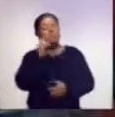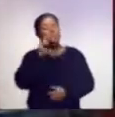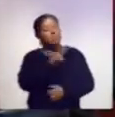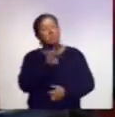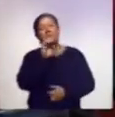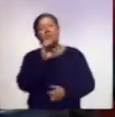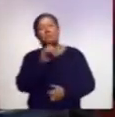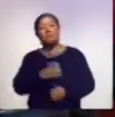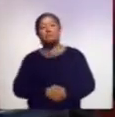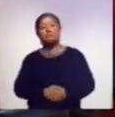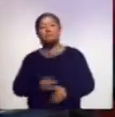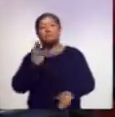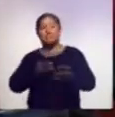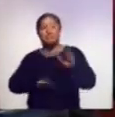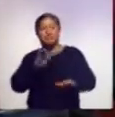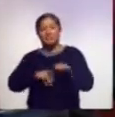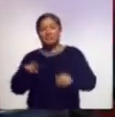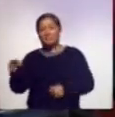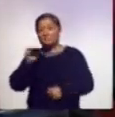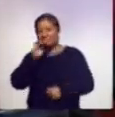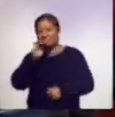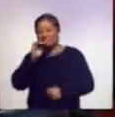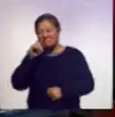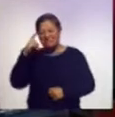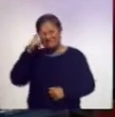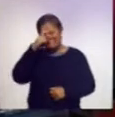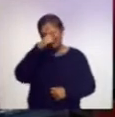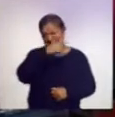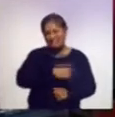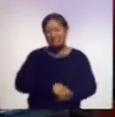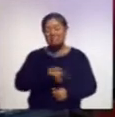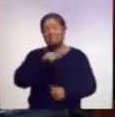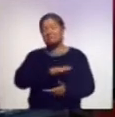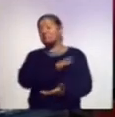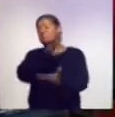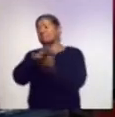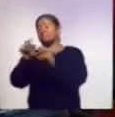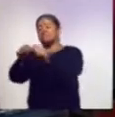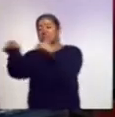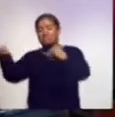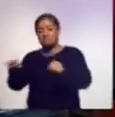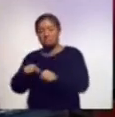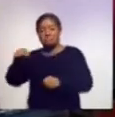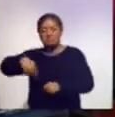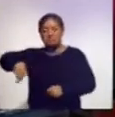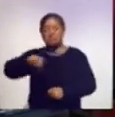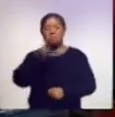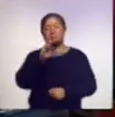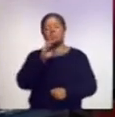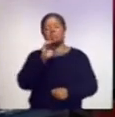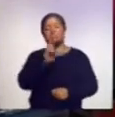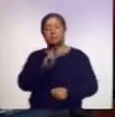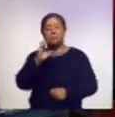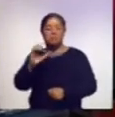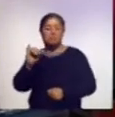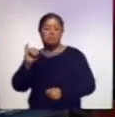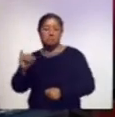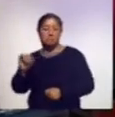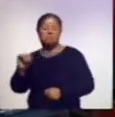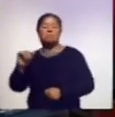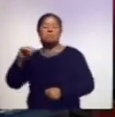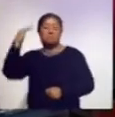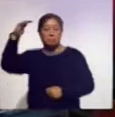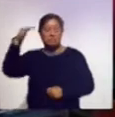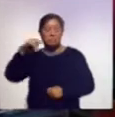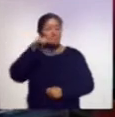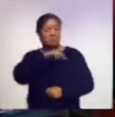Que a veces la mamá es la que tiene complicaciones, pasa a otra unidad que se llama unidad de cuidados intensivos de adultos, y ahí cuando el bebé no